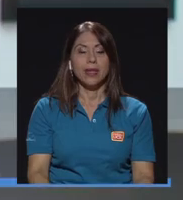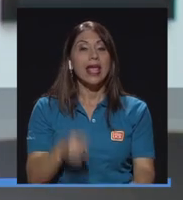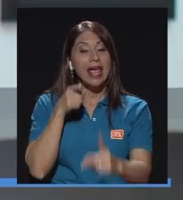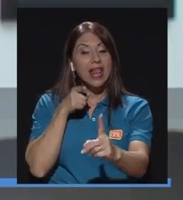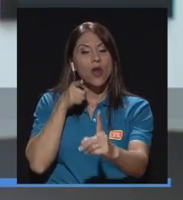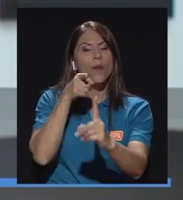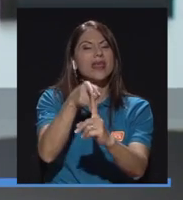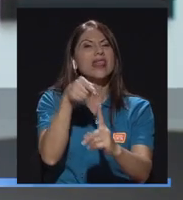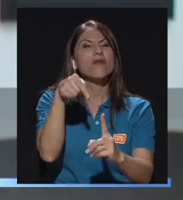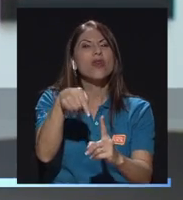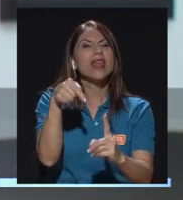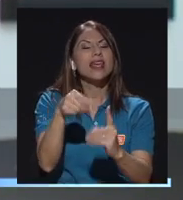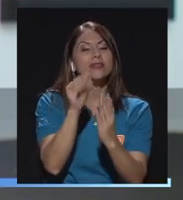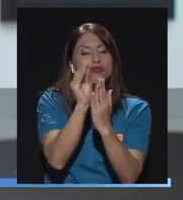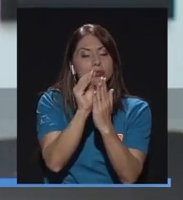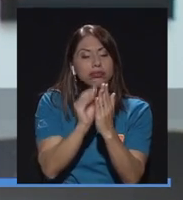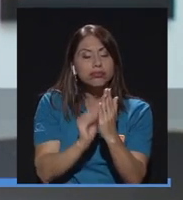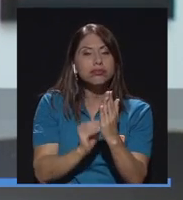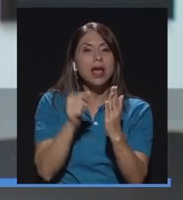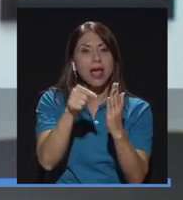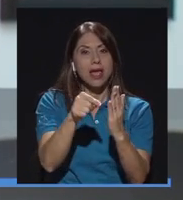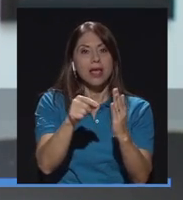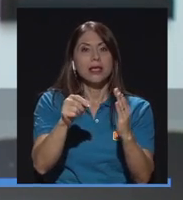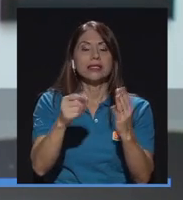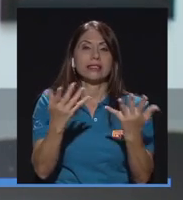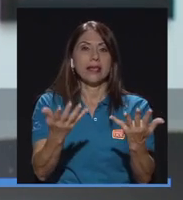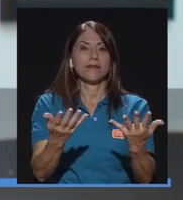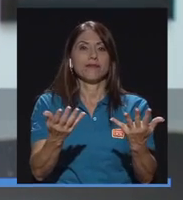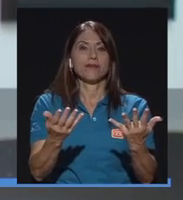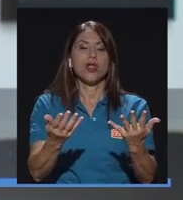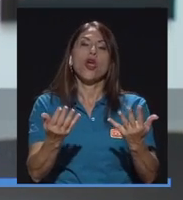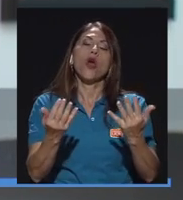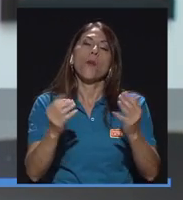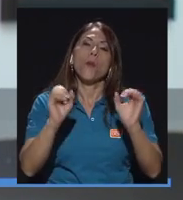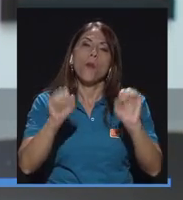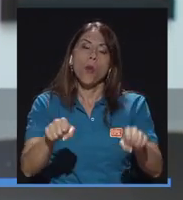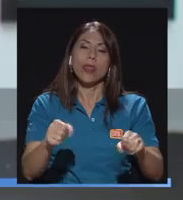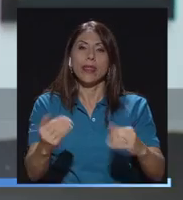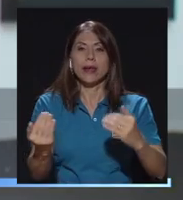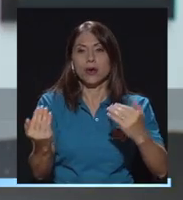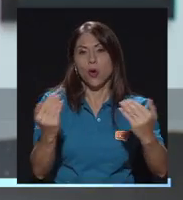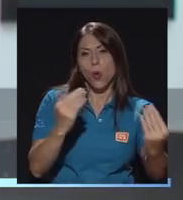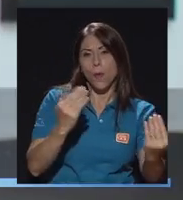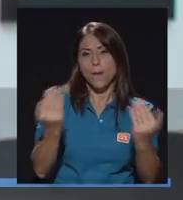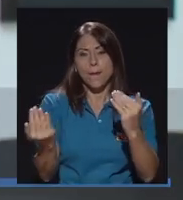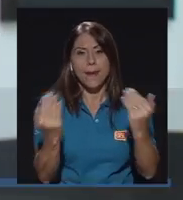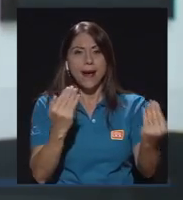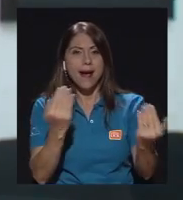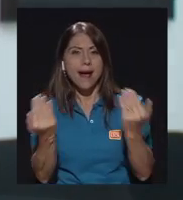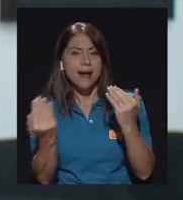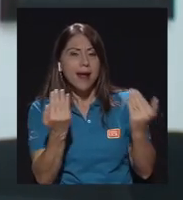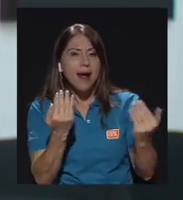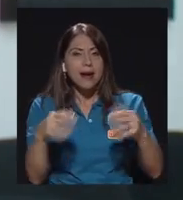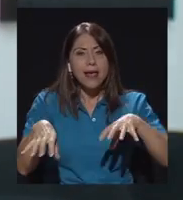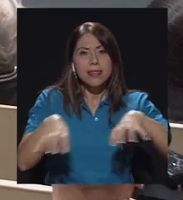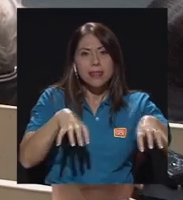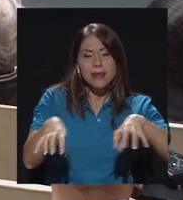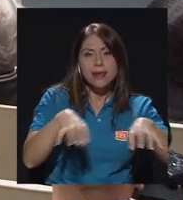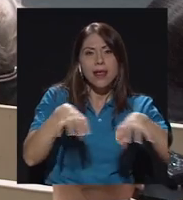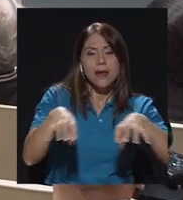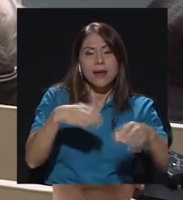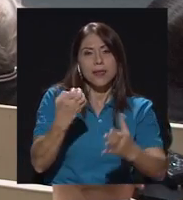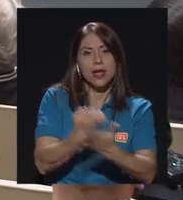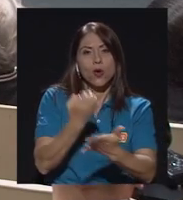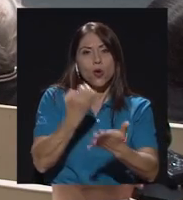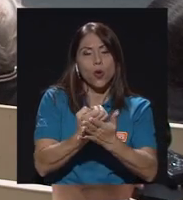índice es poder comparar en términos relativos la dinámica económica que se